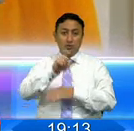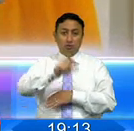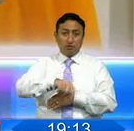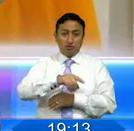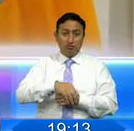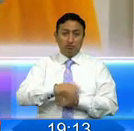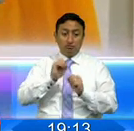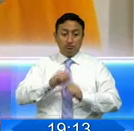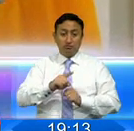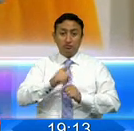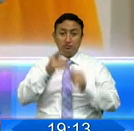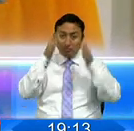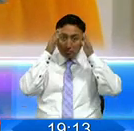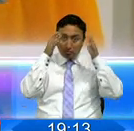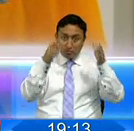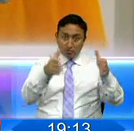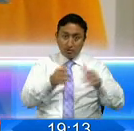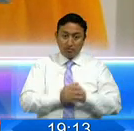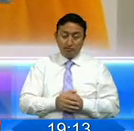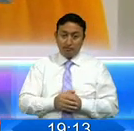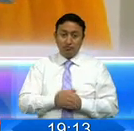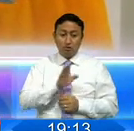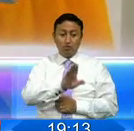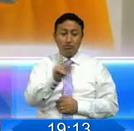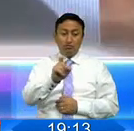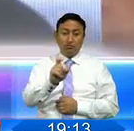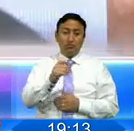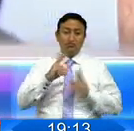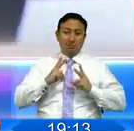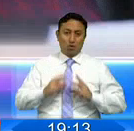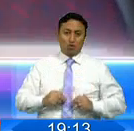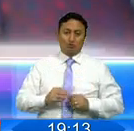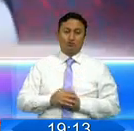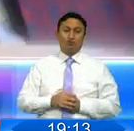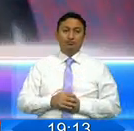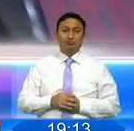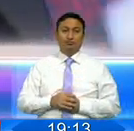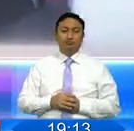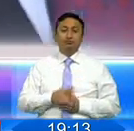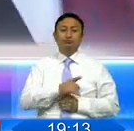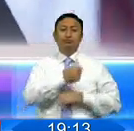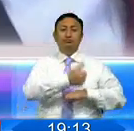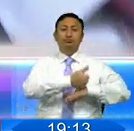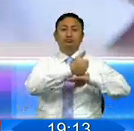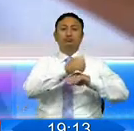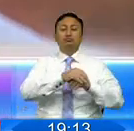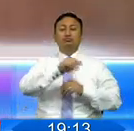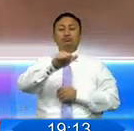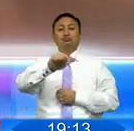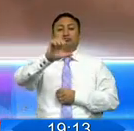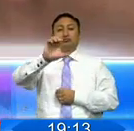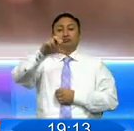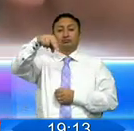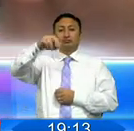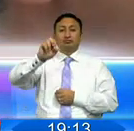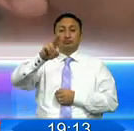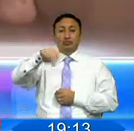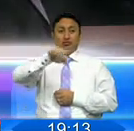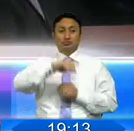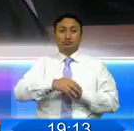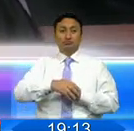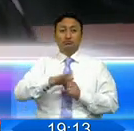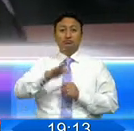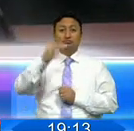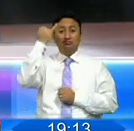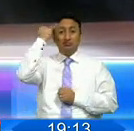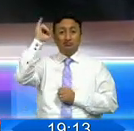está siendo atendido en sus requerimientos de salud. Indicó que el alto comisionado de Acnur apoya las iniciativas desarrolladas por